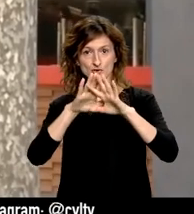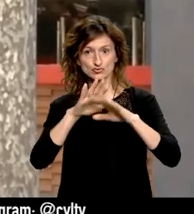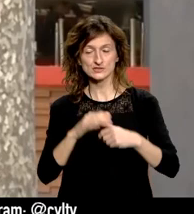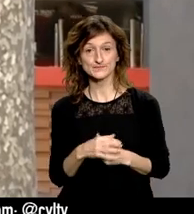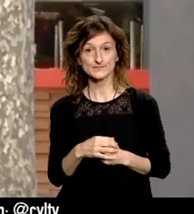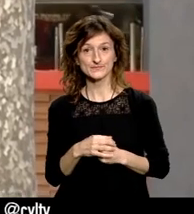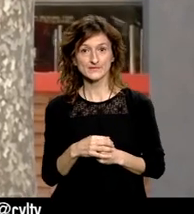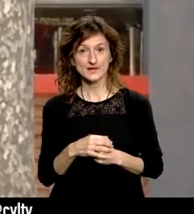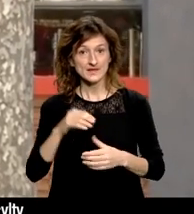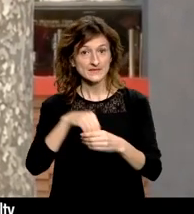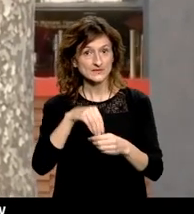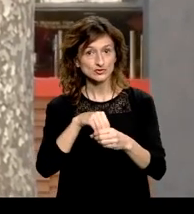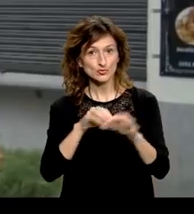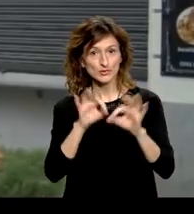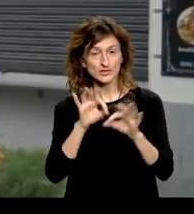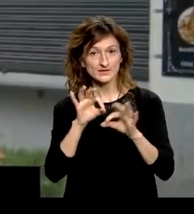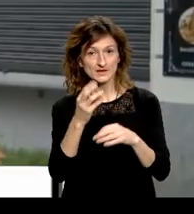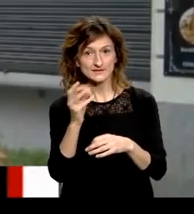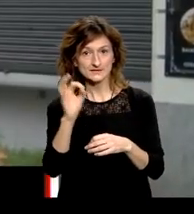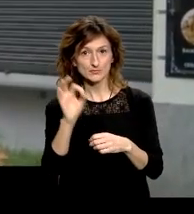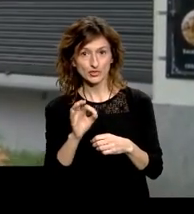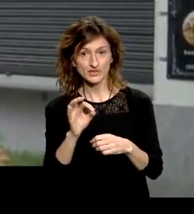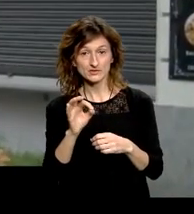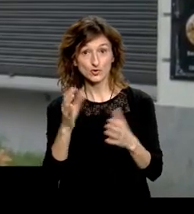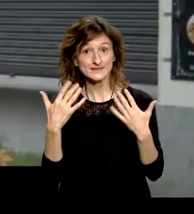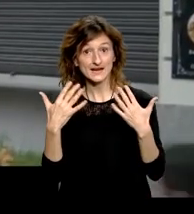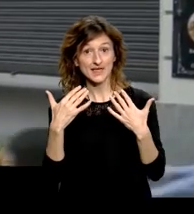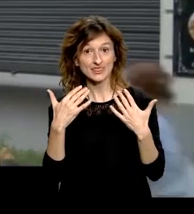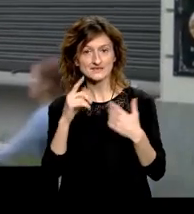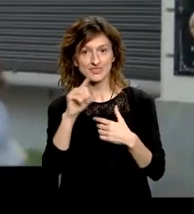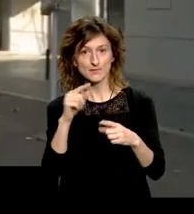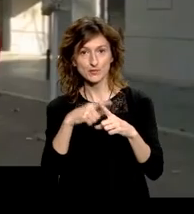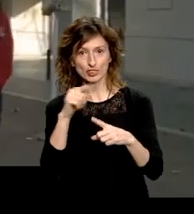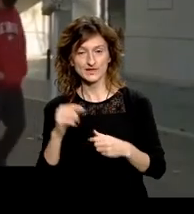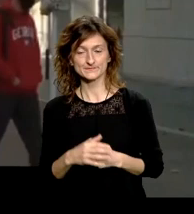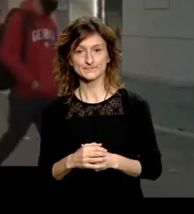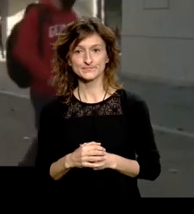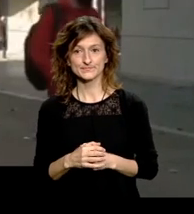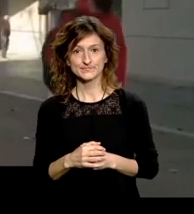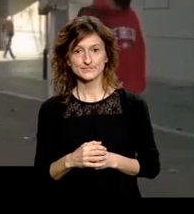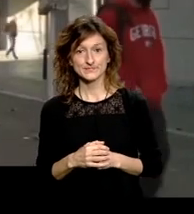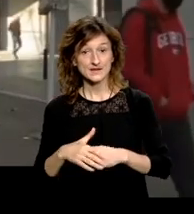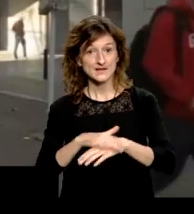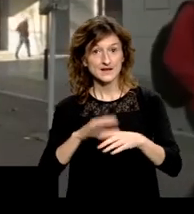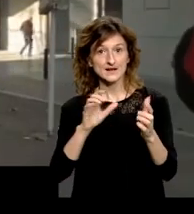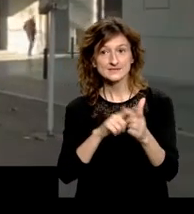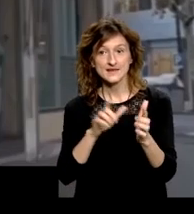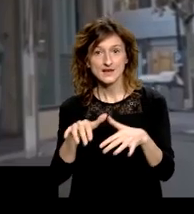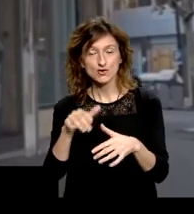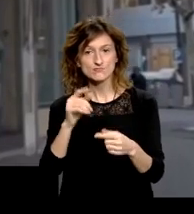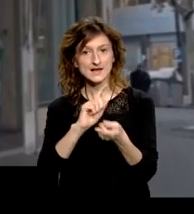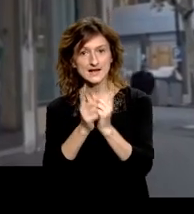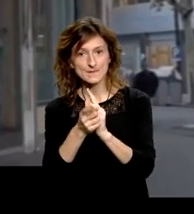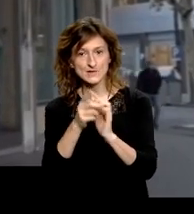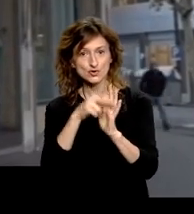noche. En interiores, el aforo está limitado al 30% y las terrazas al 100%. El Ejecutivo regional ha tenido que